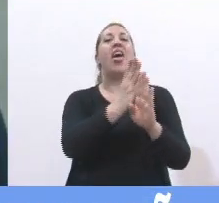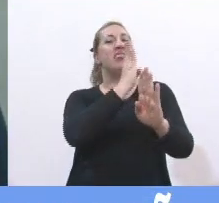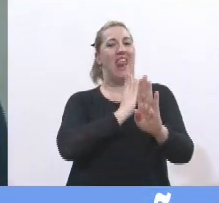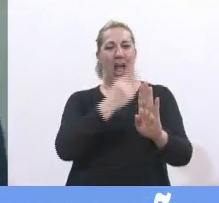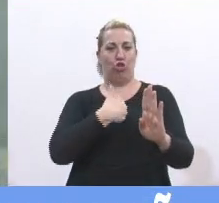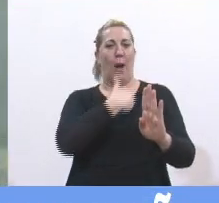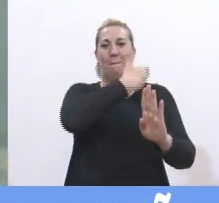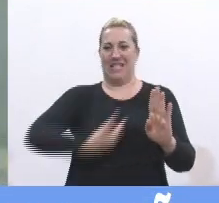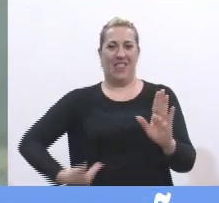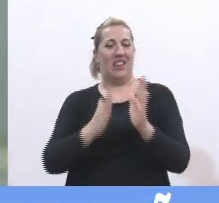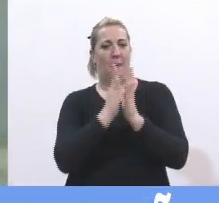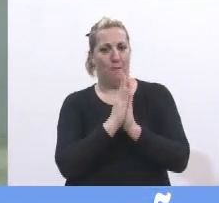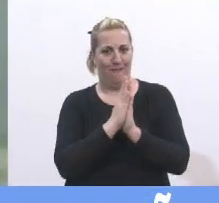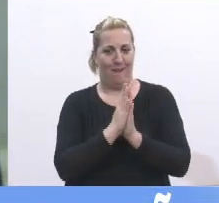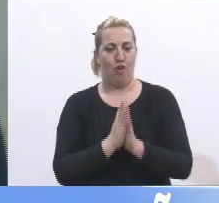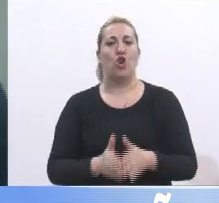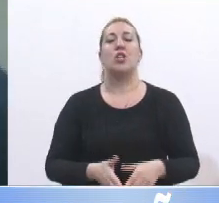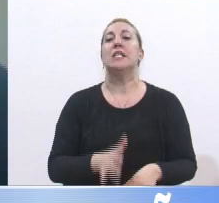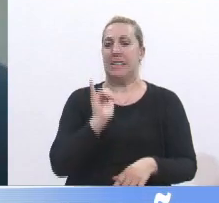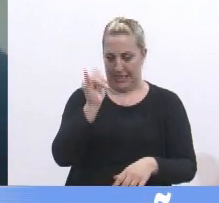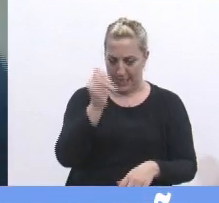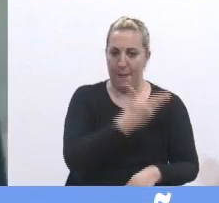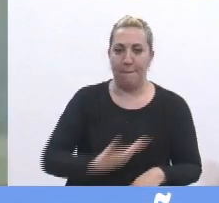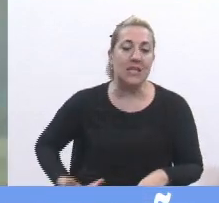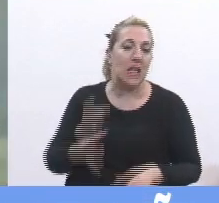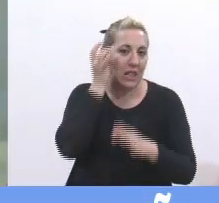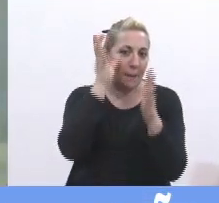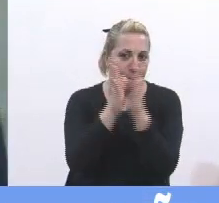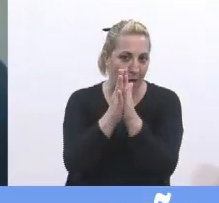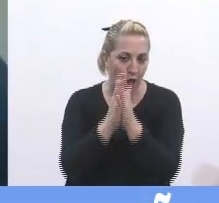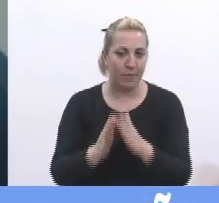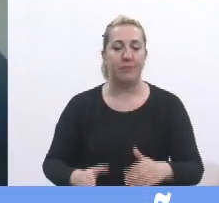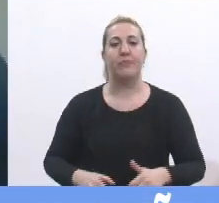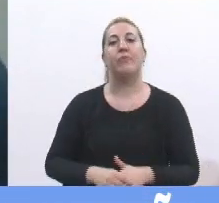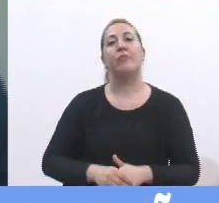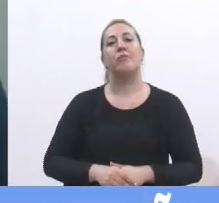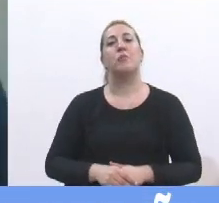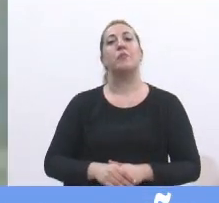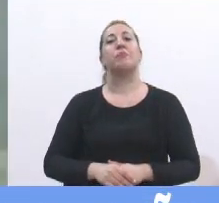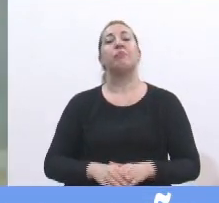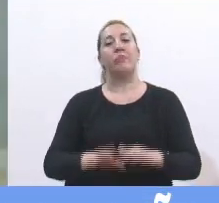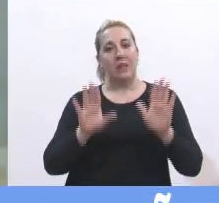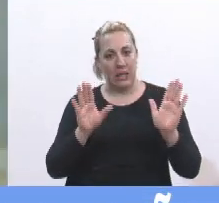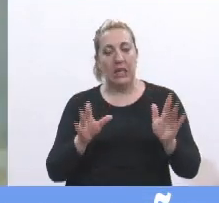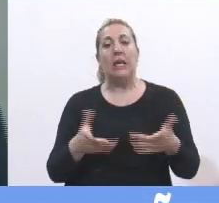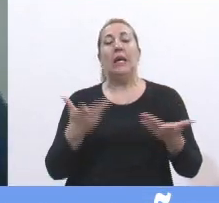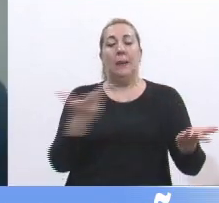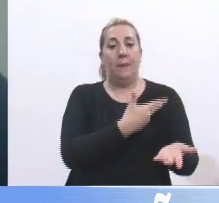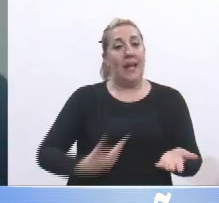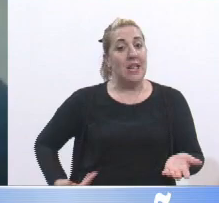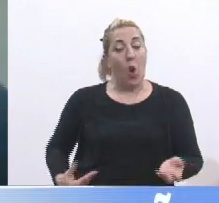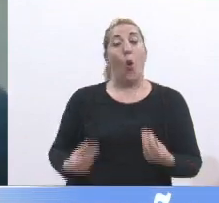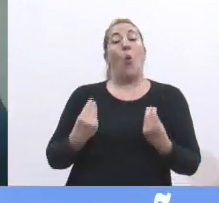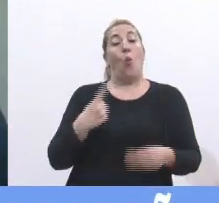la presidencia, por favor, senador. Sí, presidente, discúlpeme. Tiene razón. Escúcheme, presidente.